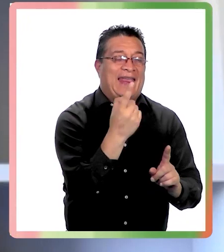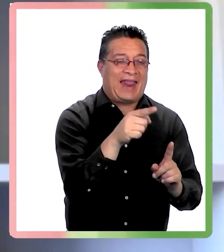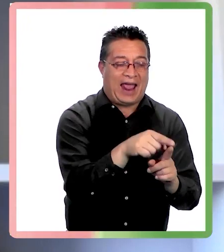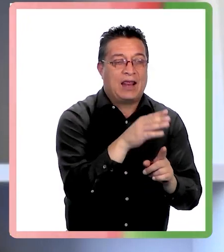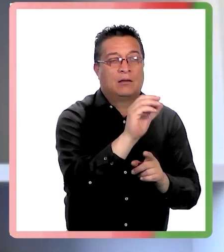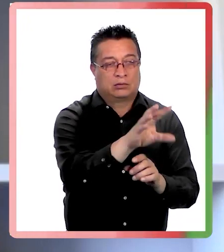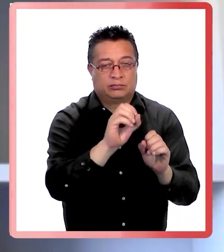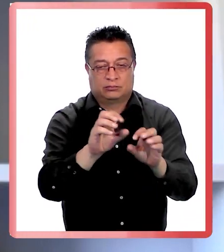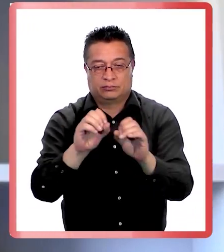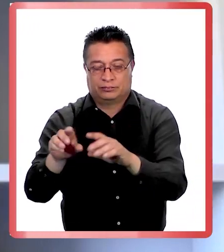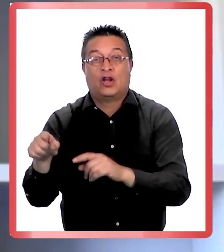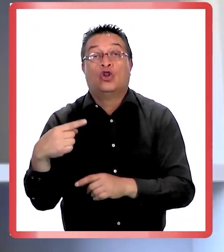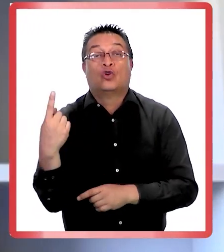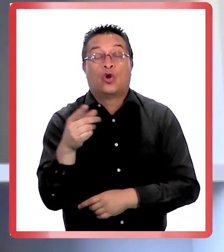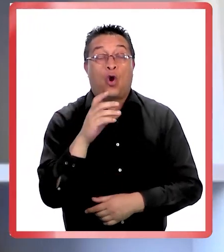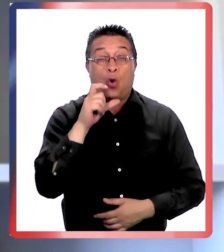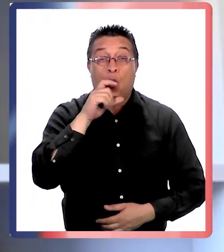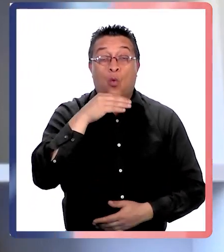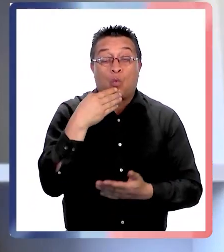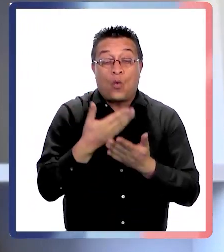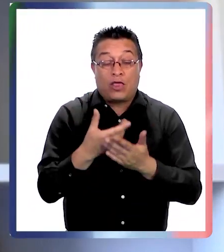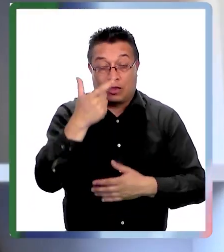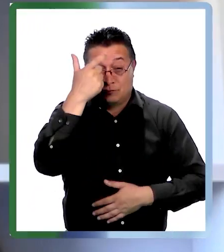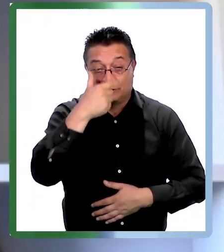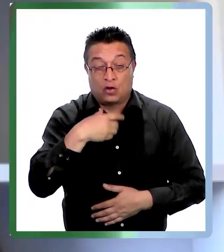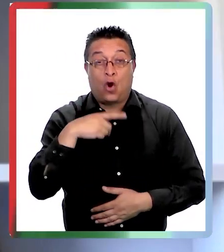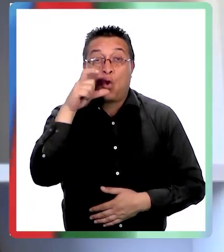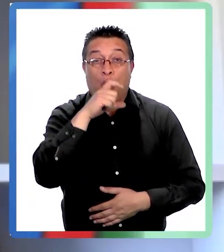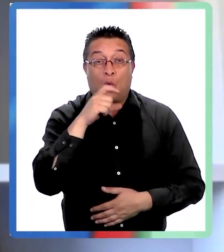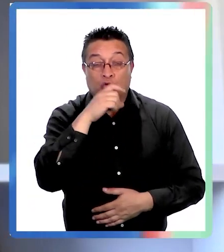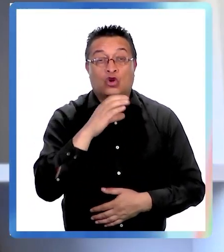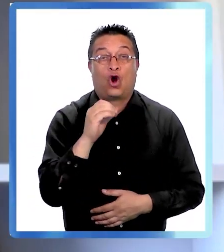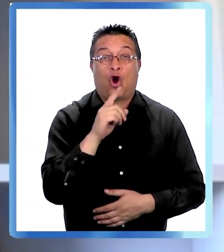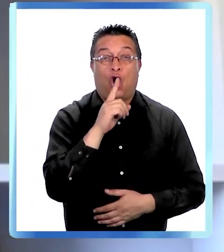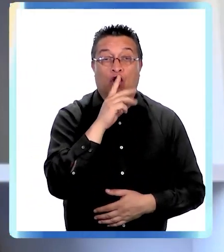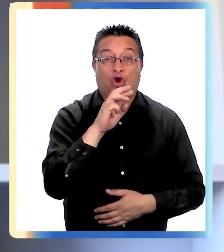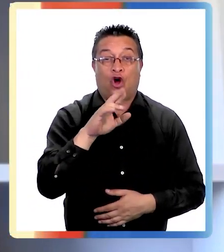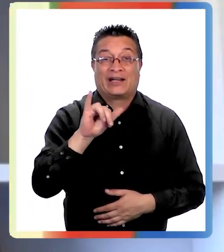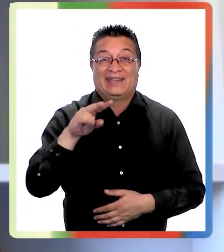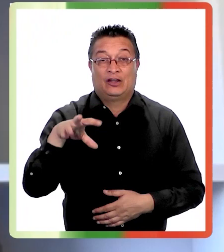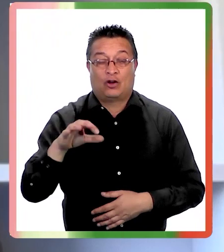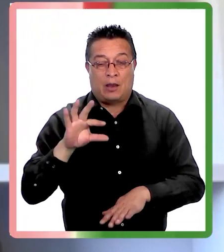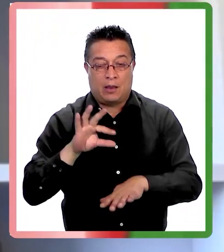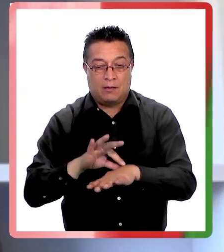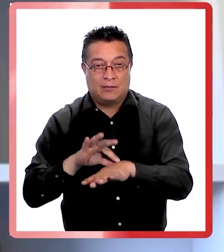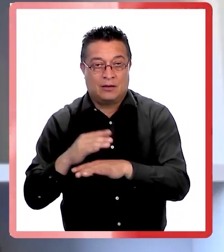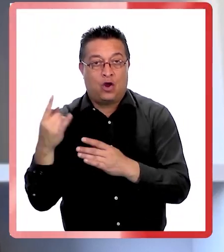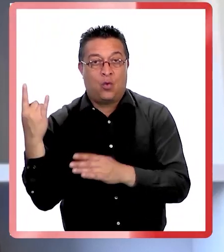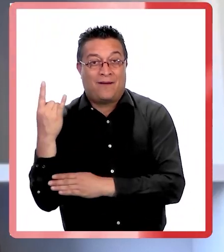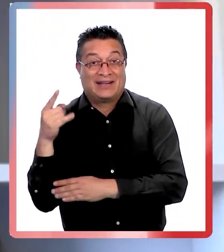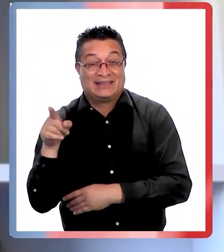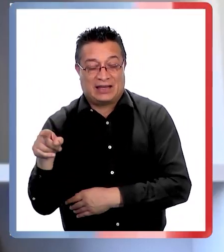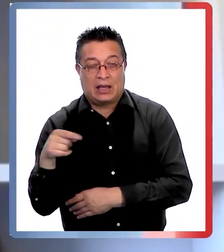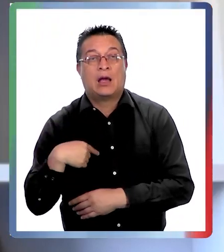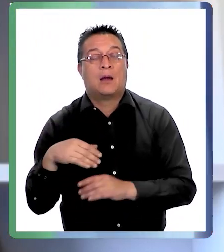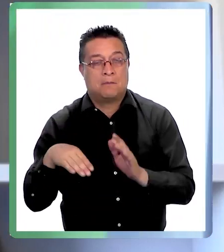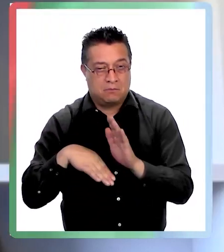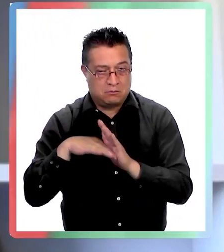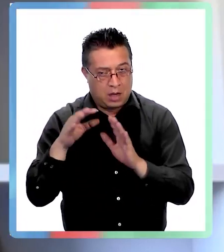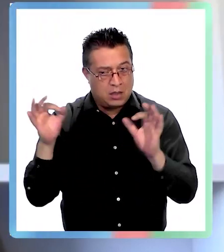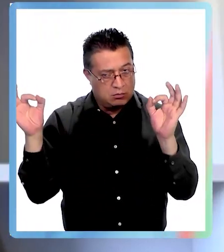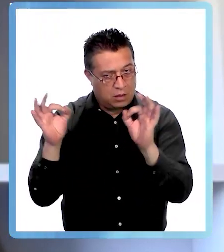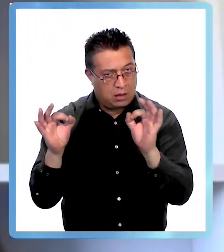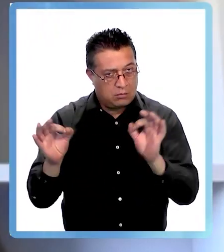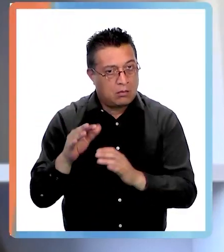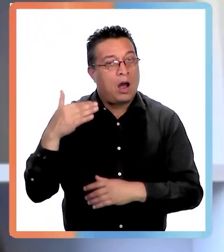a médicos generales en el fondo, cuando uno hace el curso de otorrino a los médicos que se están formando, le